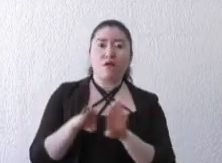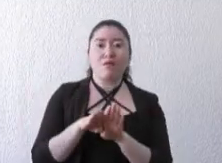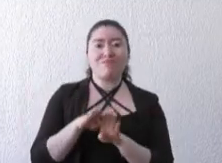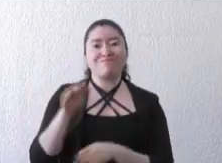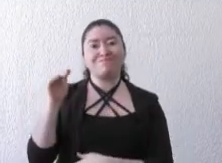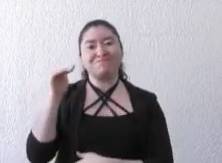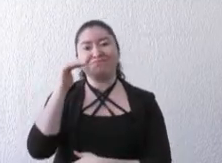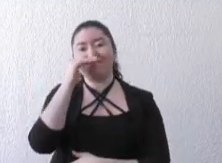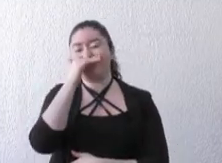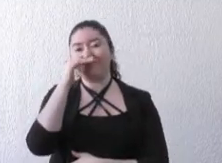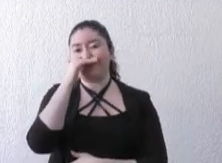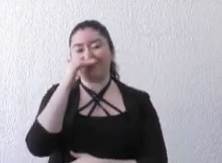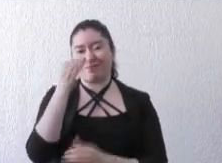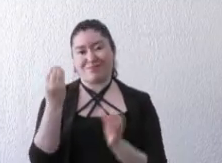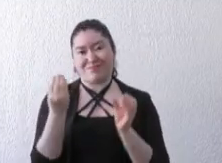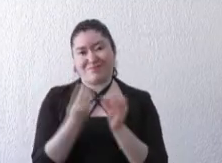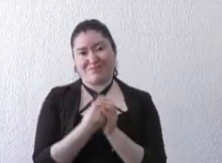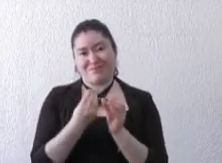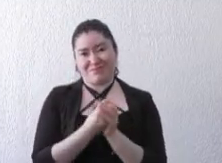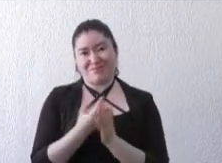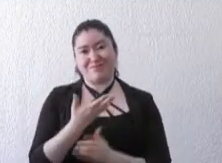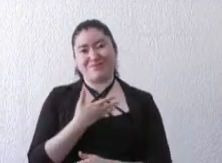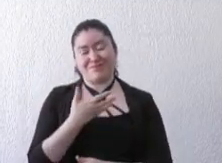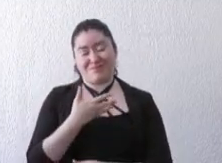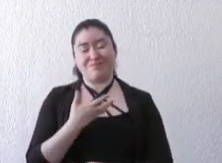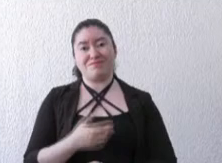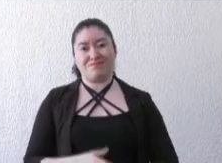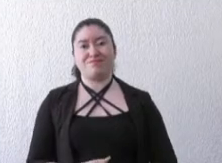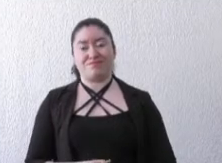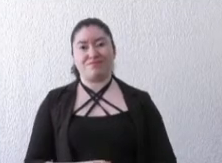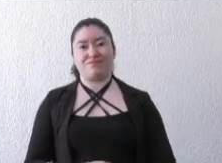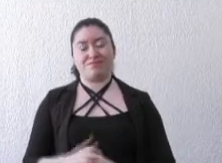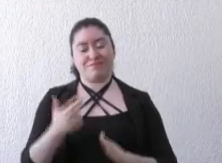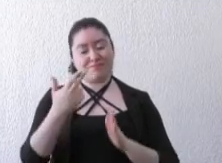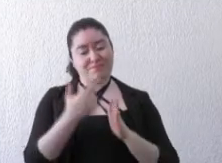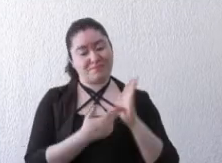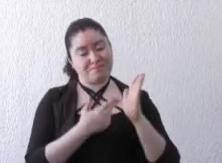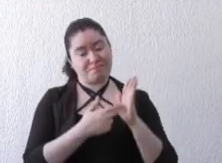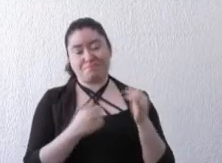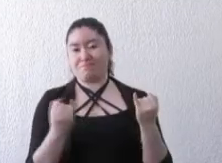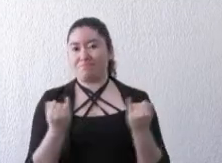tomar estos cursos, estas clases, estos talleres.